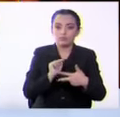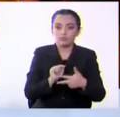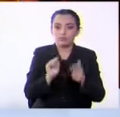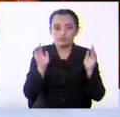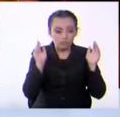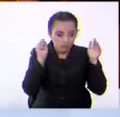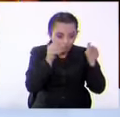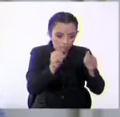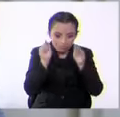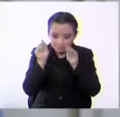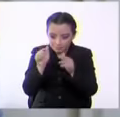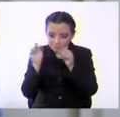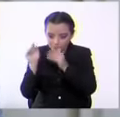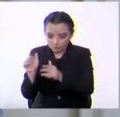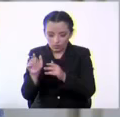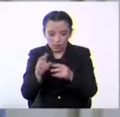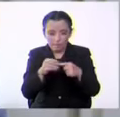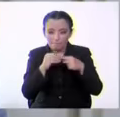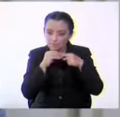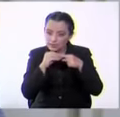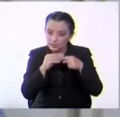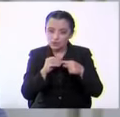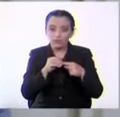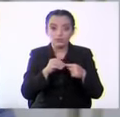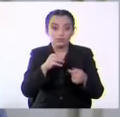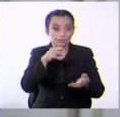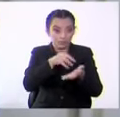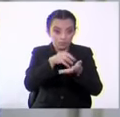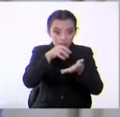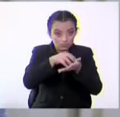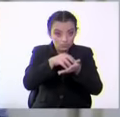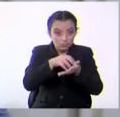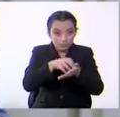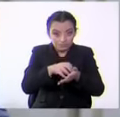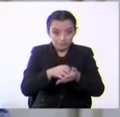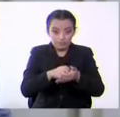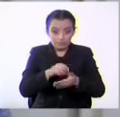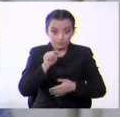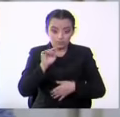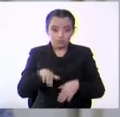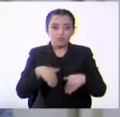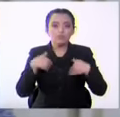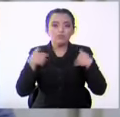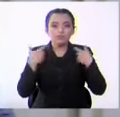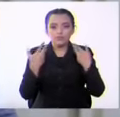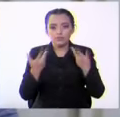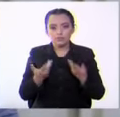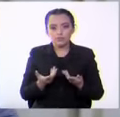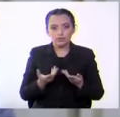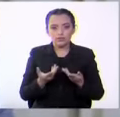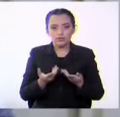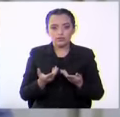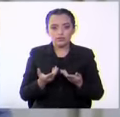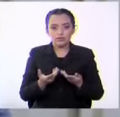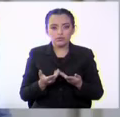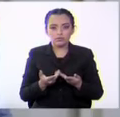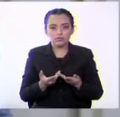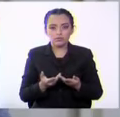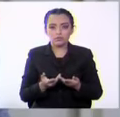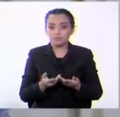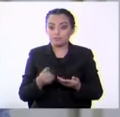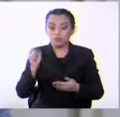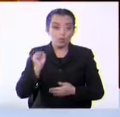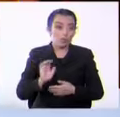población. Pero entonces, ¿qué pasaría si un alelo particular pueda ser fijado por cuestiones de azar?